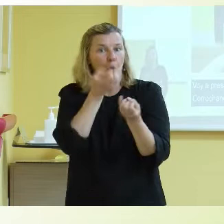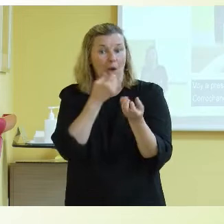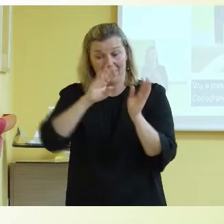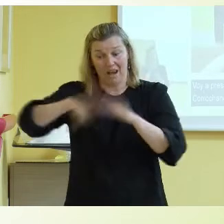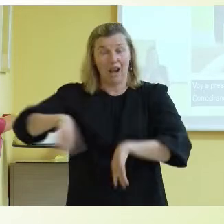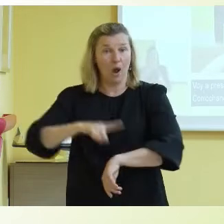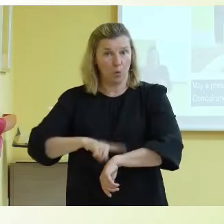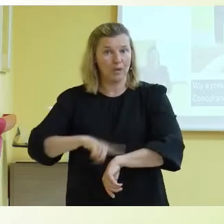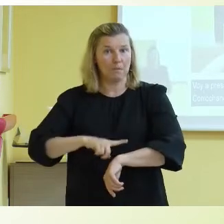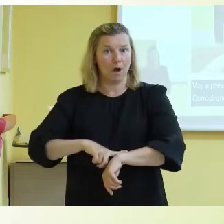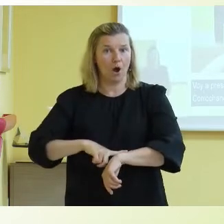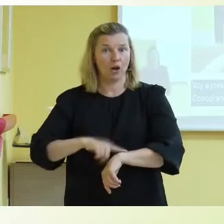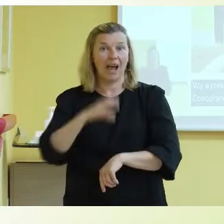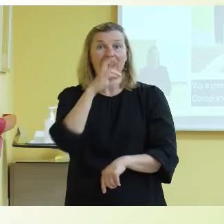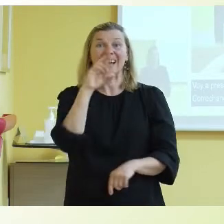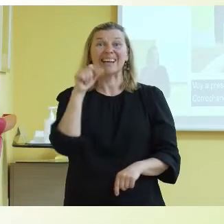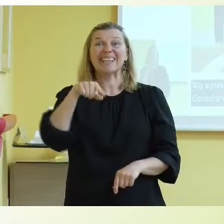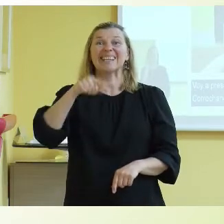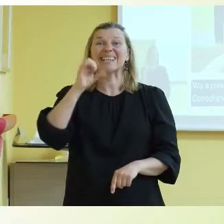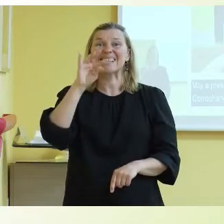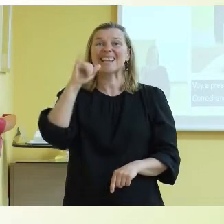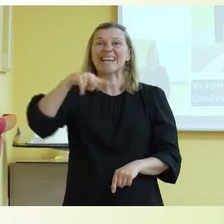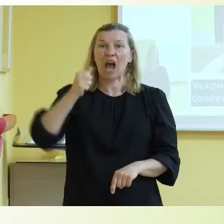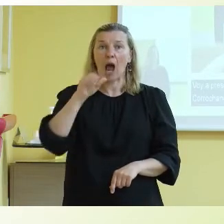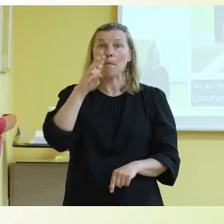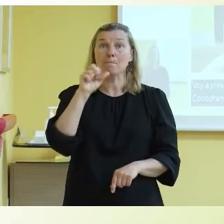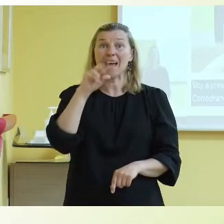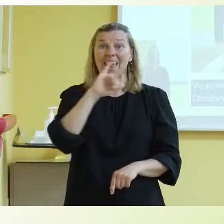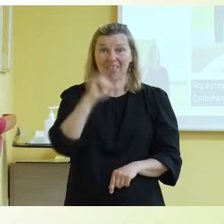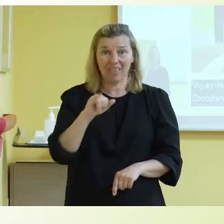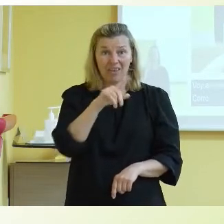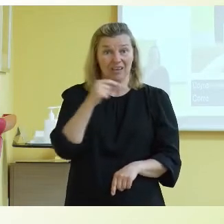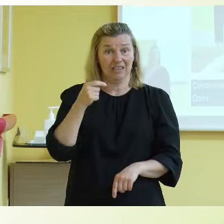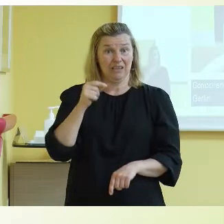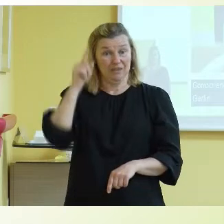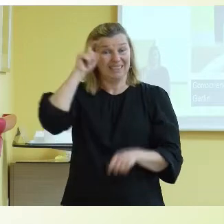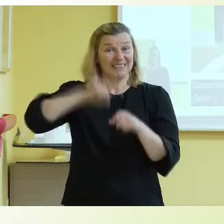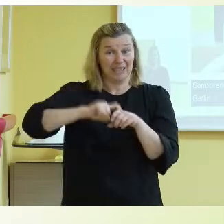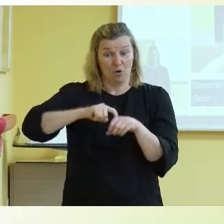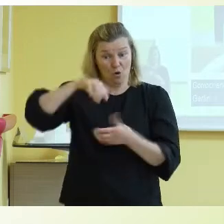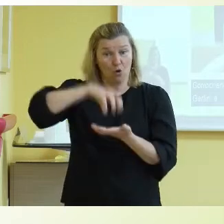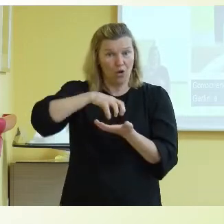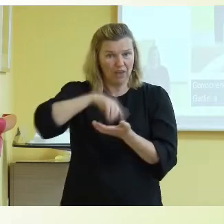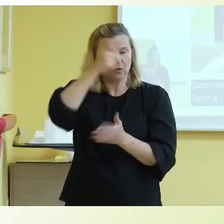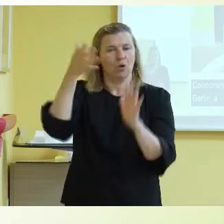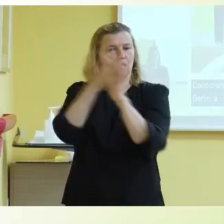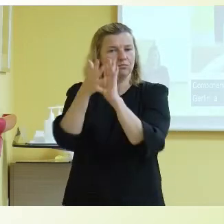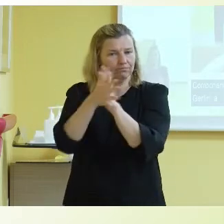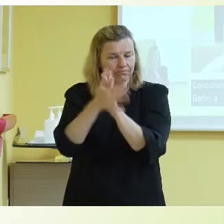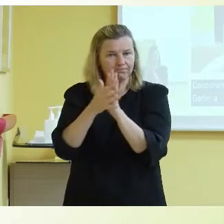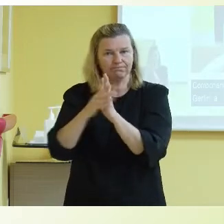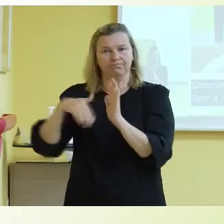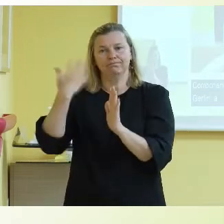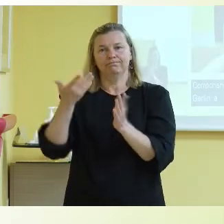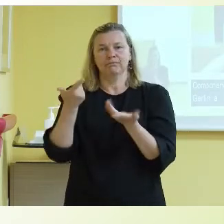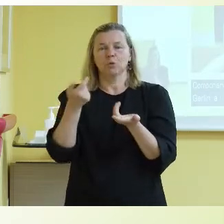hora, a Cristina Pérez, nuestra psicóloga, que os dará mañana una pequeña charla sobre los aspectos psicosociales en las